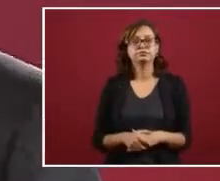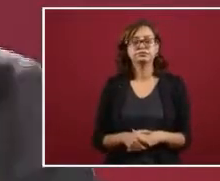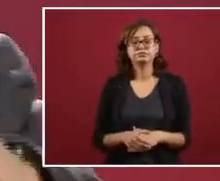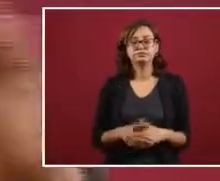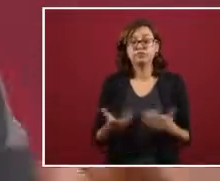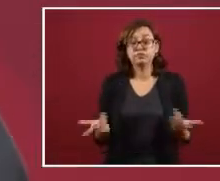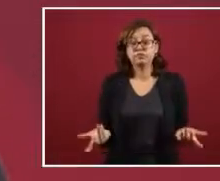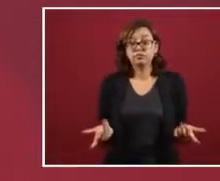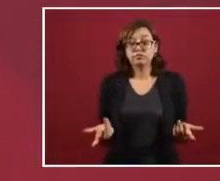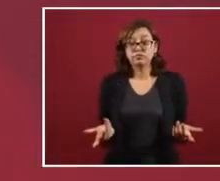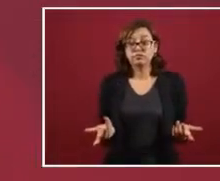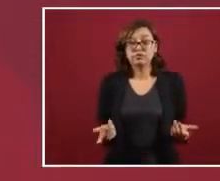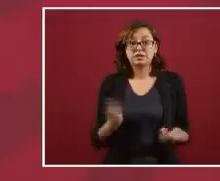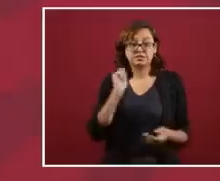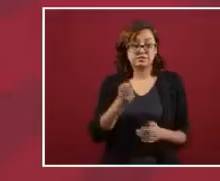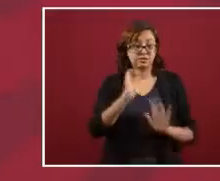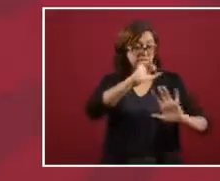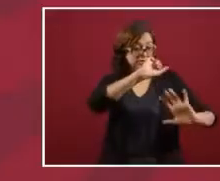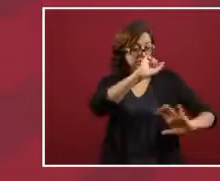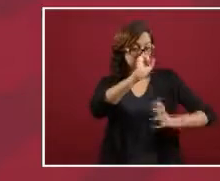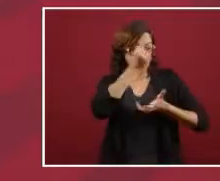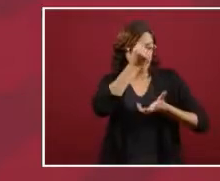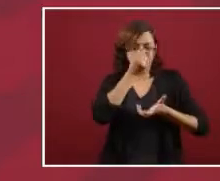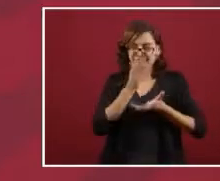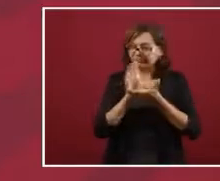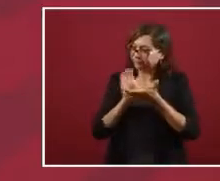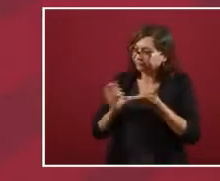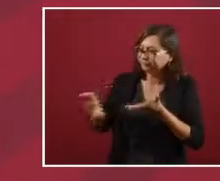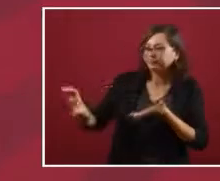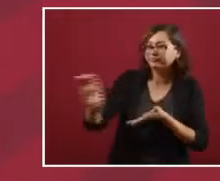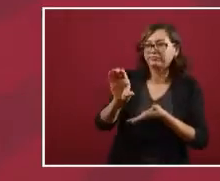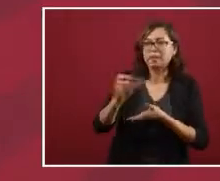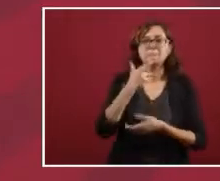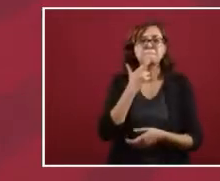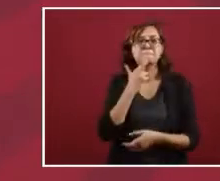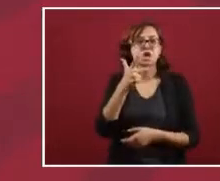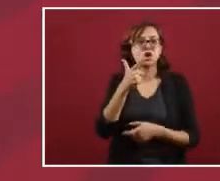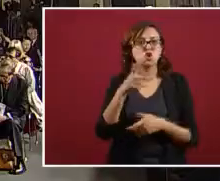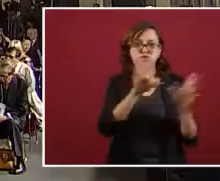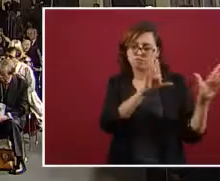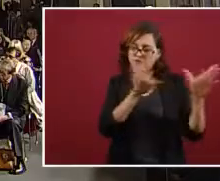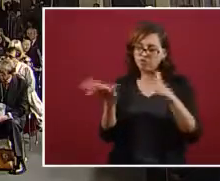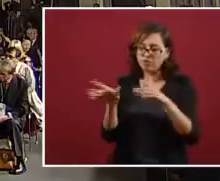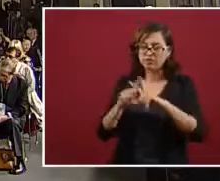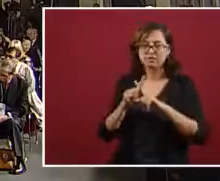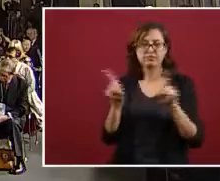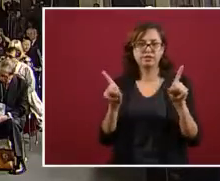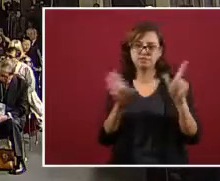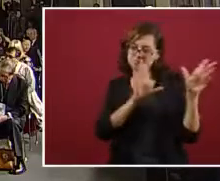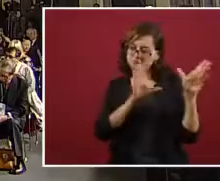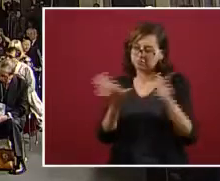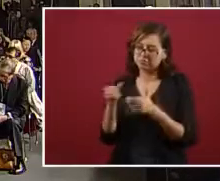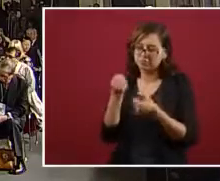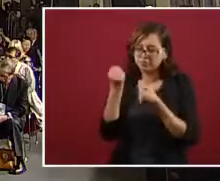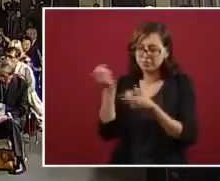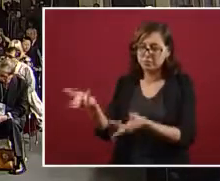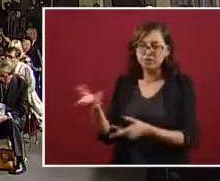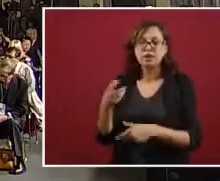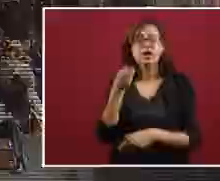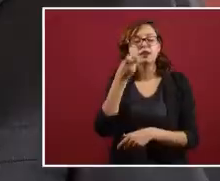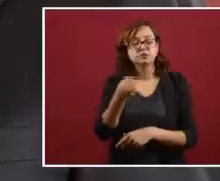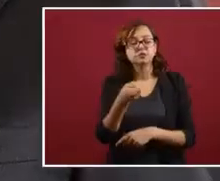Entonces, es una mejor distribución del presupuesto, una orientación distinta del presupuesto. Y así